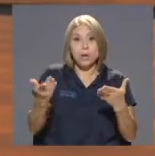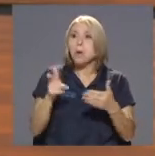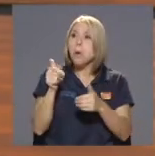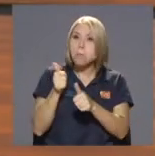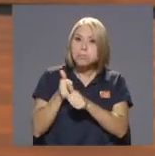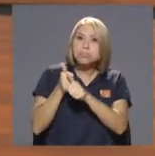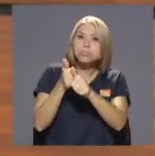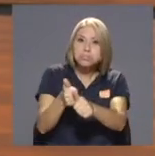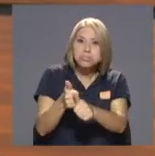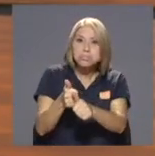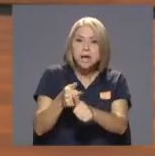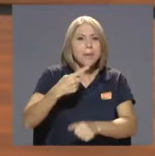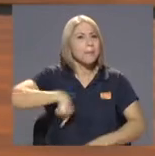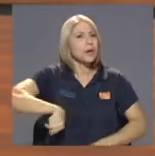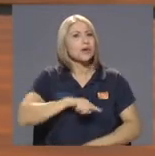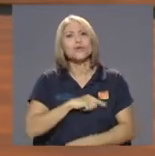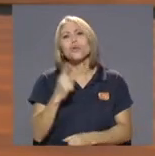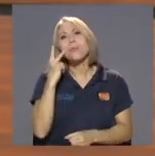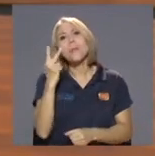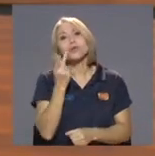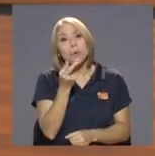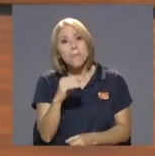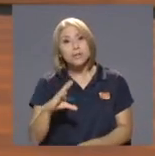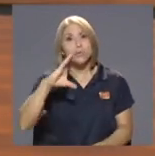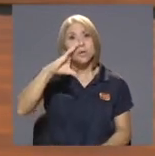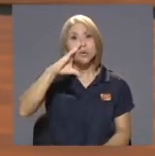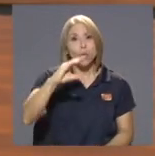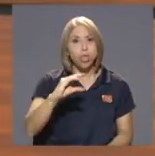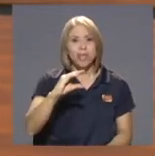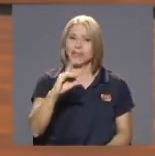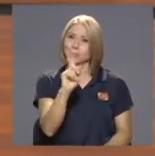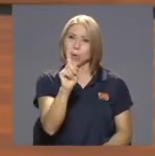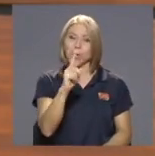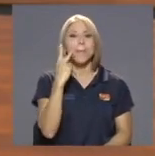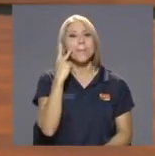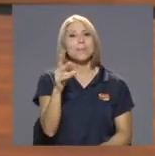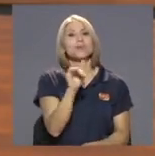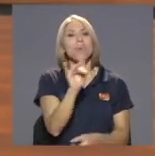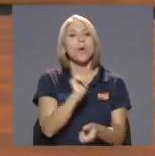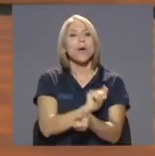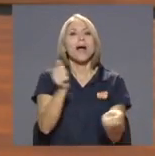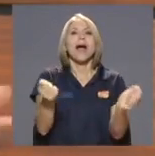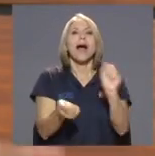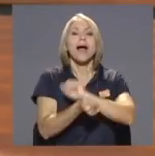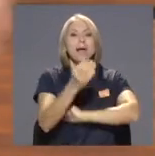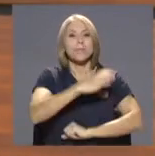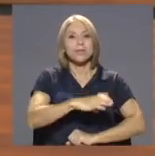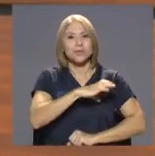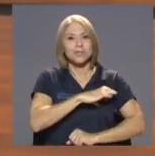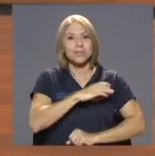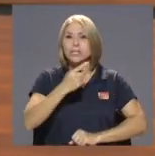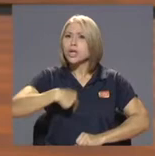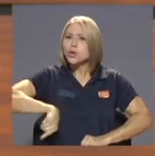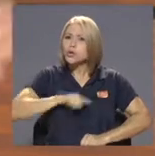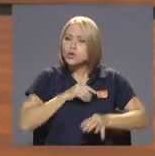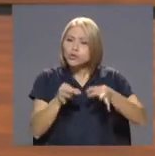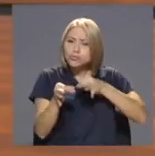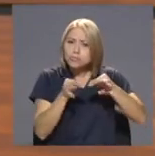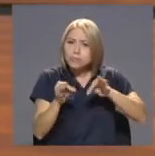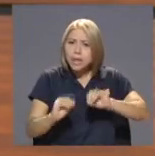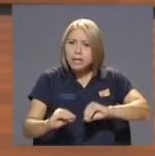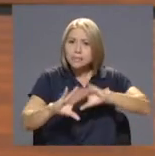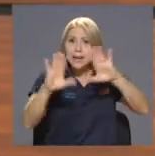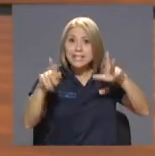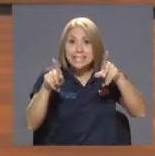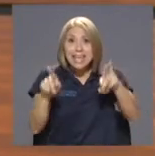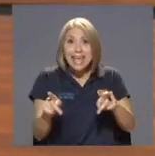para nosotros no lo vemos como un recorte, sino como un cambio en las condiciones. Y somos completamente transparentes con la gente que está entrando o que